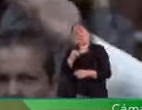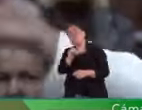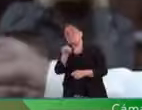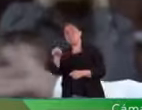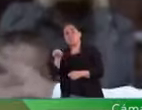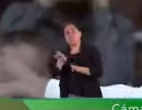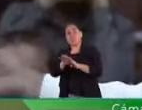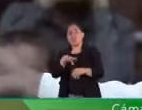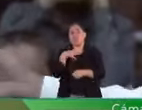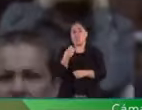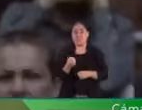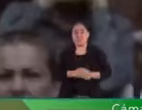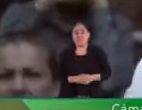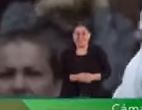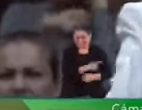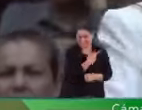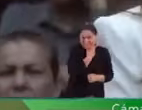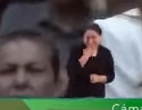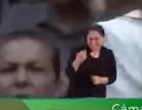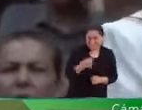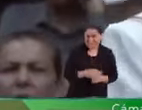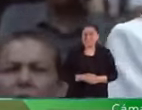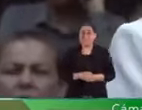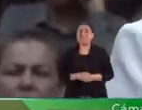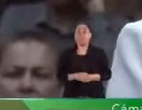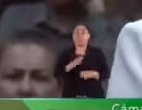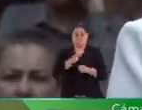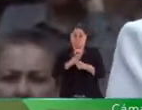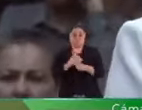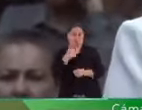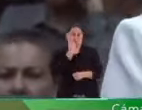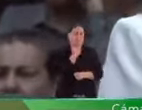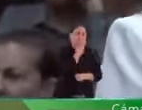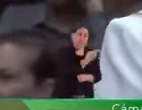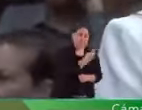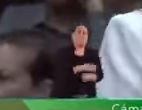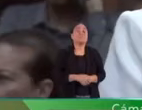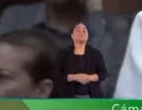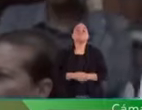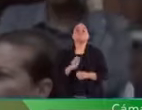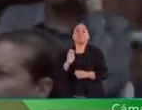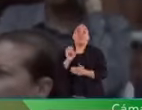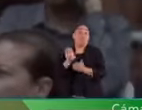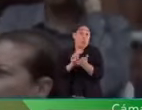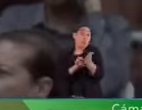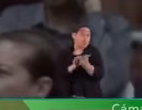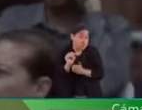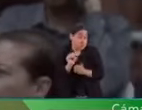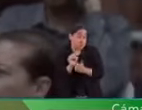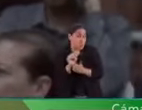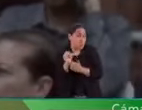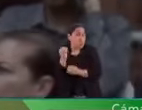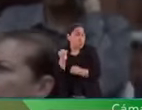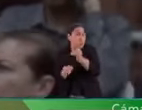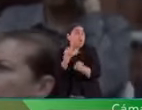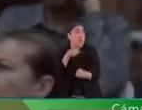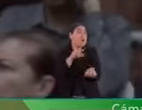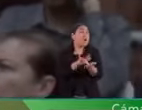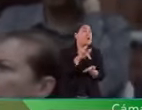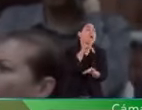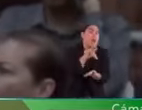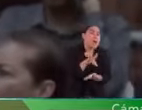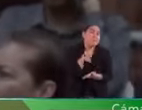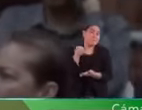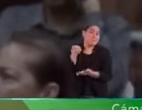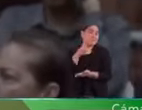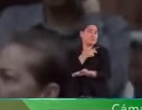del otro. Eso díganlo. Y sí les quiero decir que la justicia constitucional es gracias a la propia